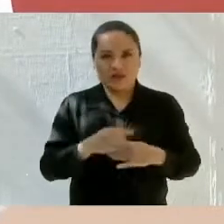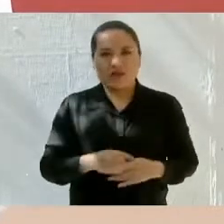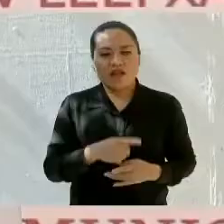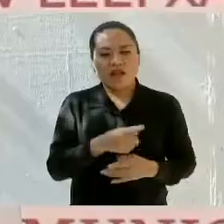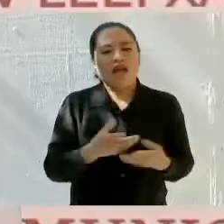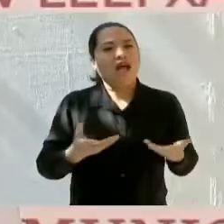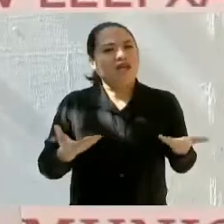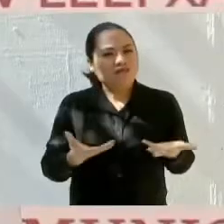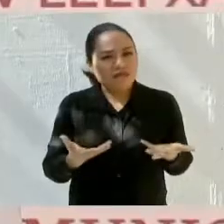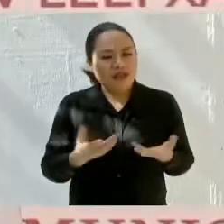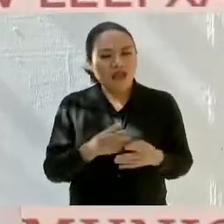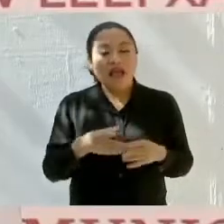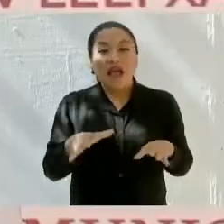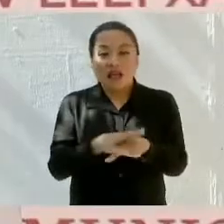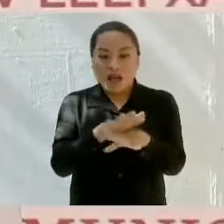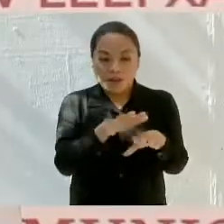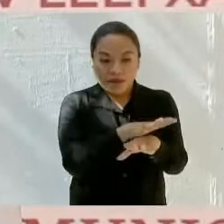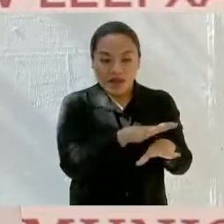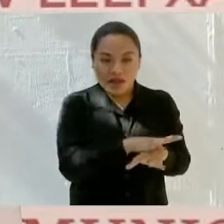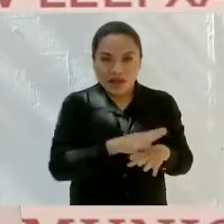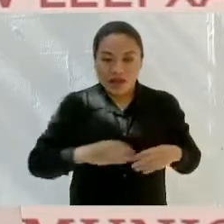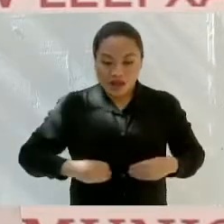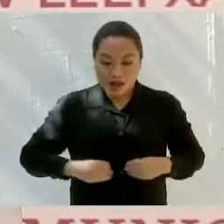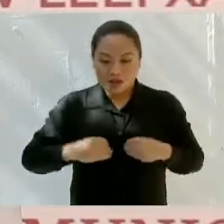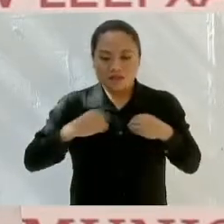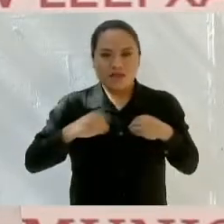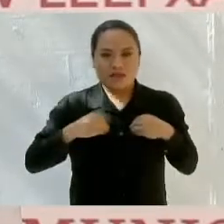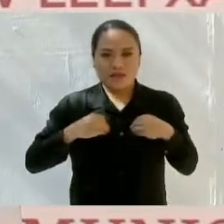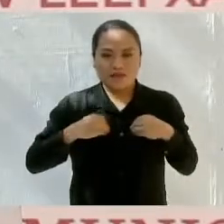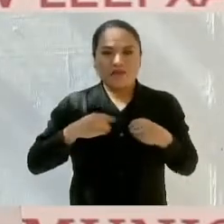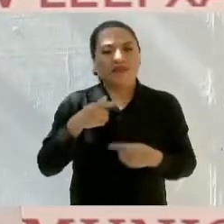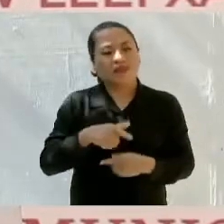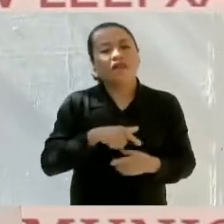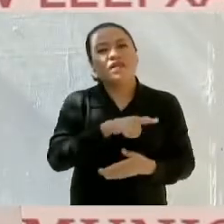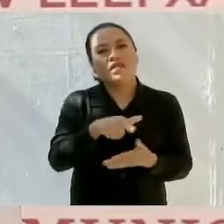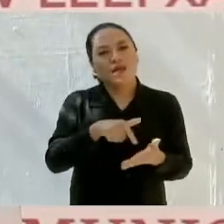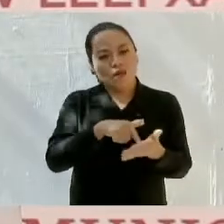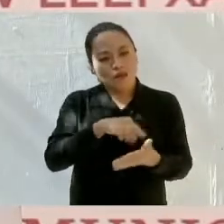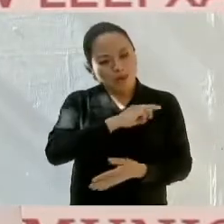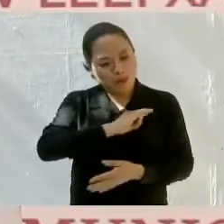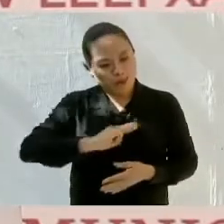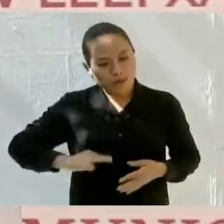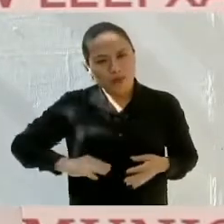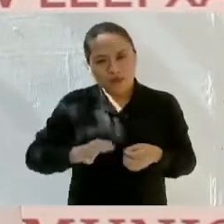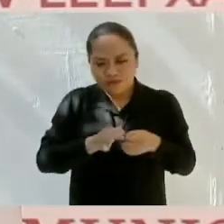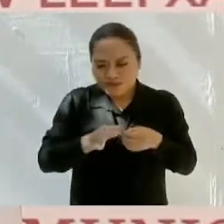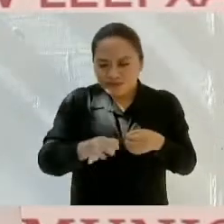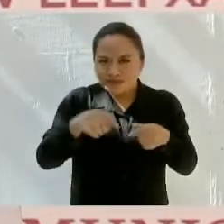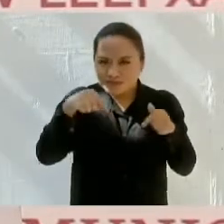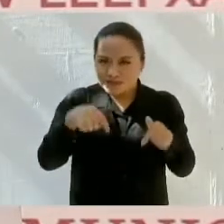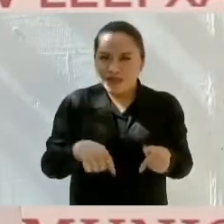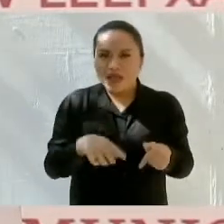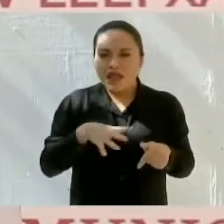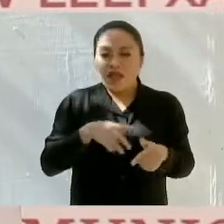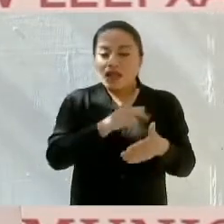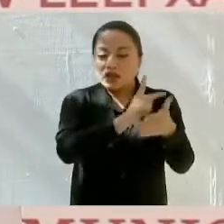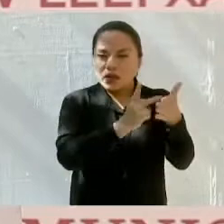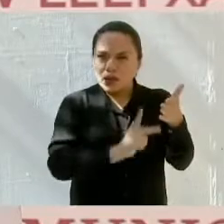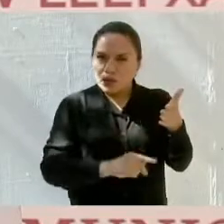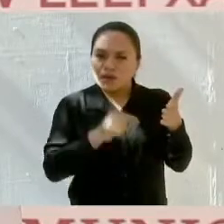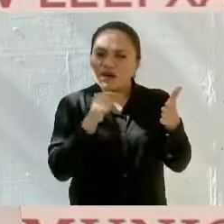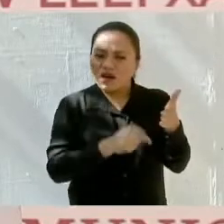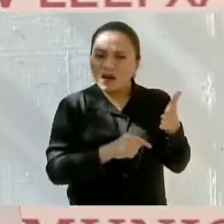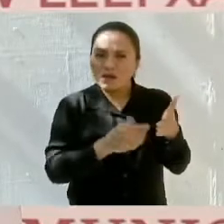ha venido a modificar la vida cotidiana de nuestro municipio, que ha sido un programa que como